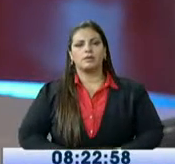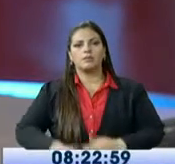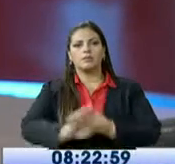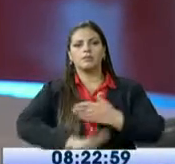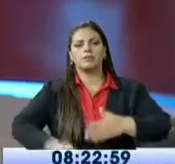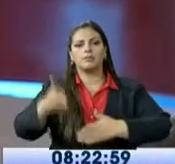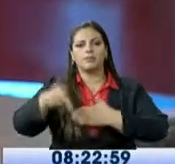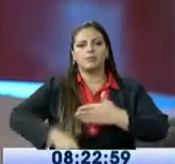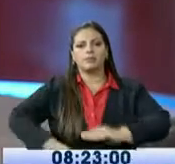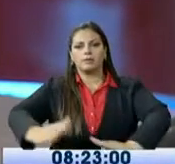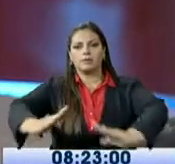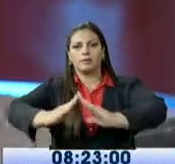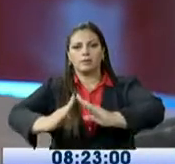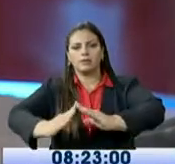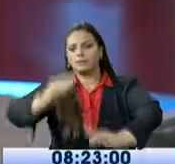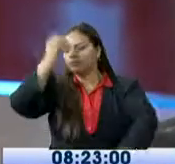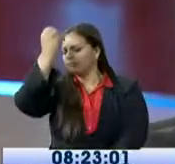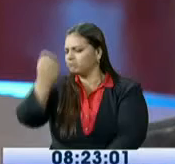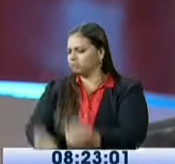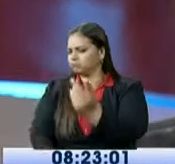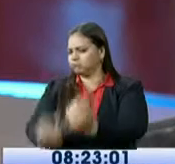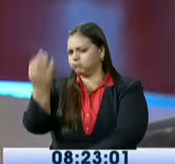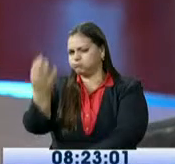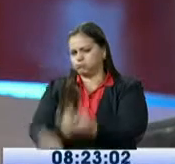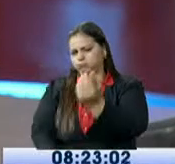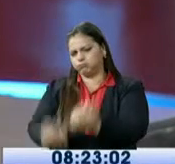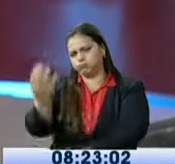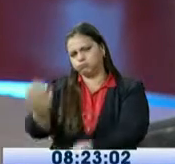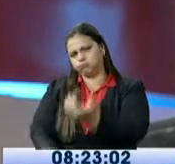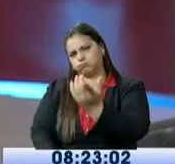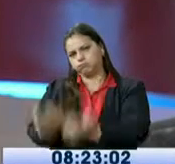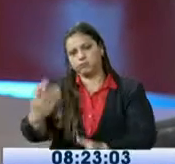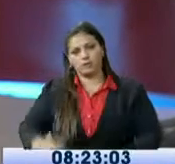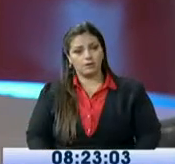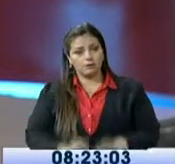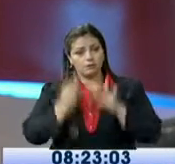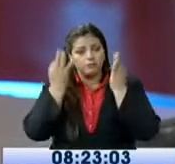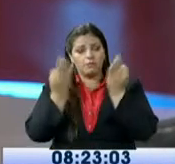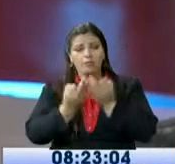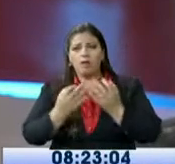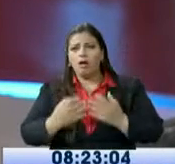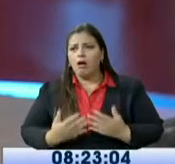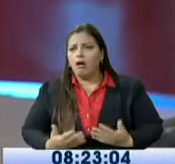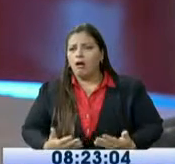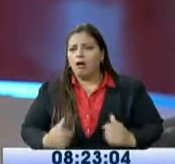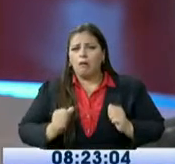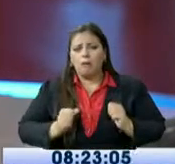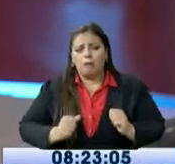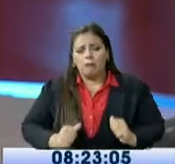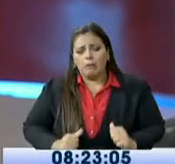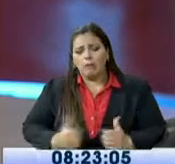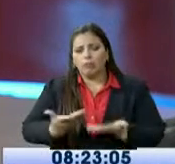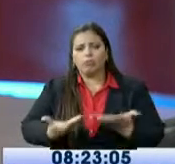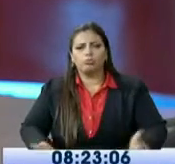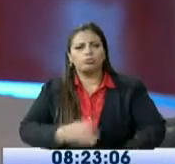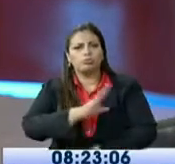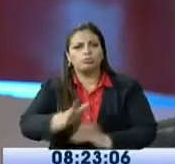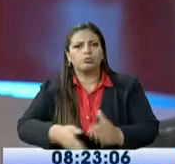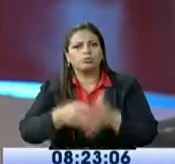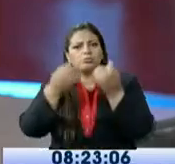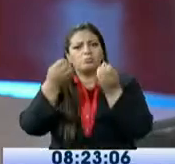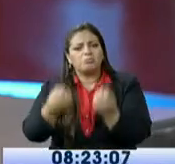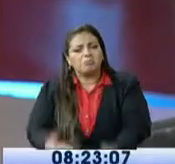Bastión Popular al noroeste de Guayaquil. Pese a que sus vecinos les proporcionaron algo de comida, ellos esperan que más